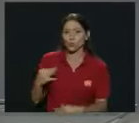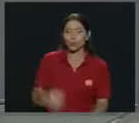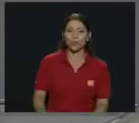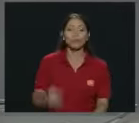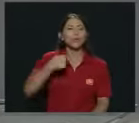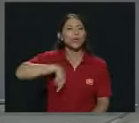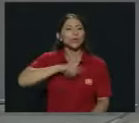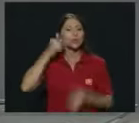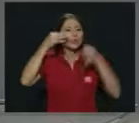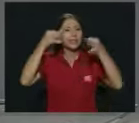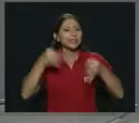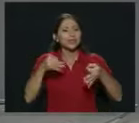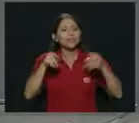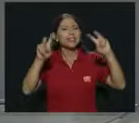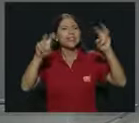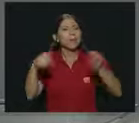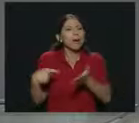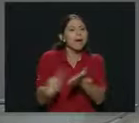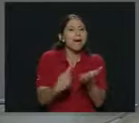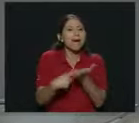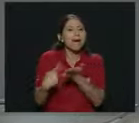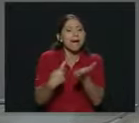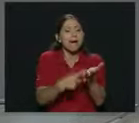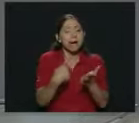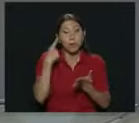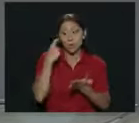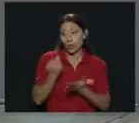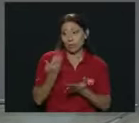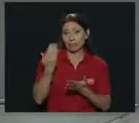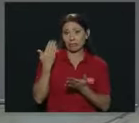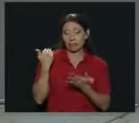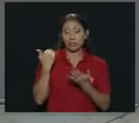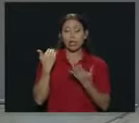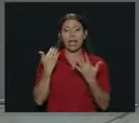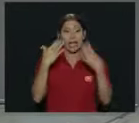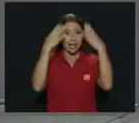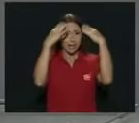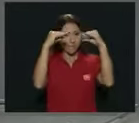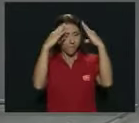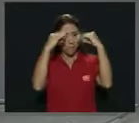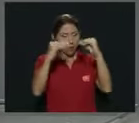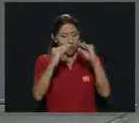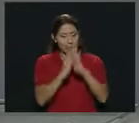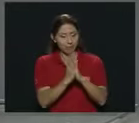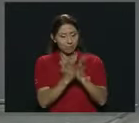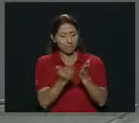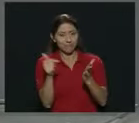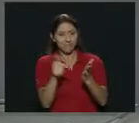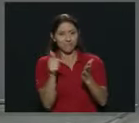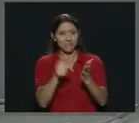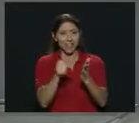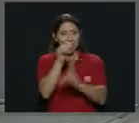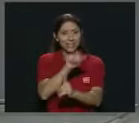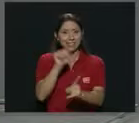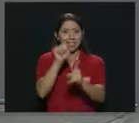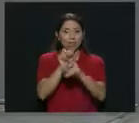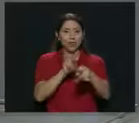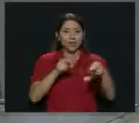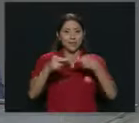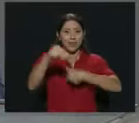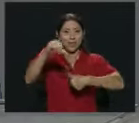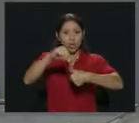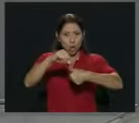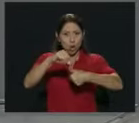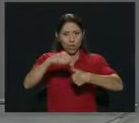Nosotros decidimos hacer este tema a raíz de un informe que precisamente el informe del estado de la región realizó sobre el tema y